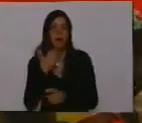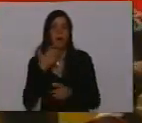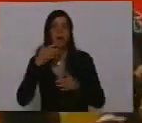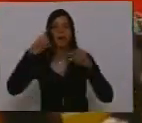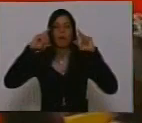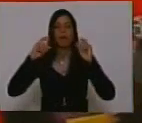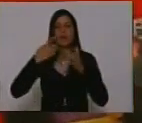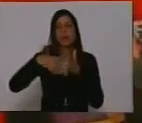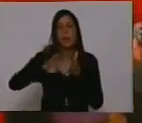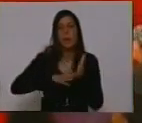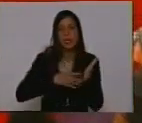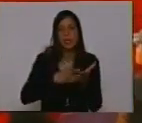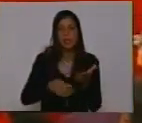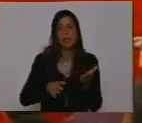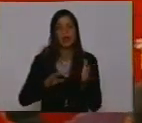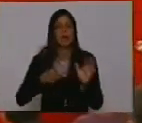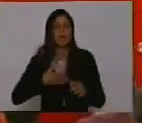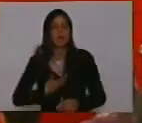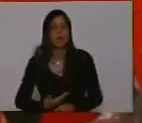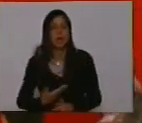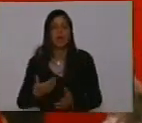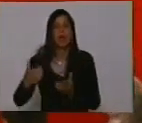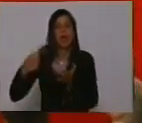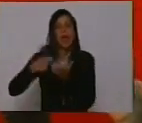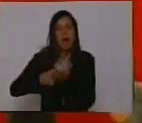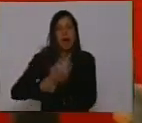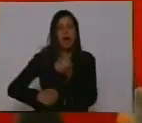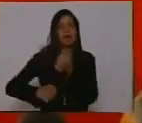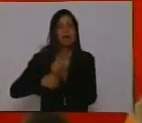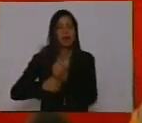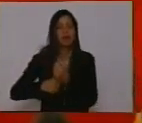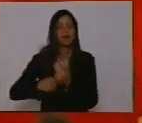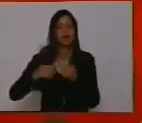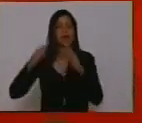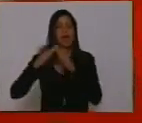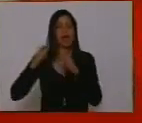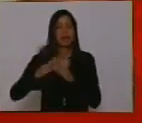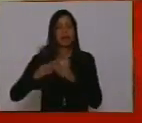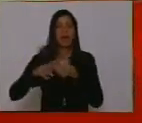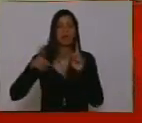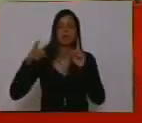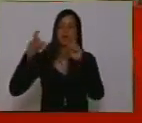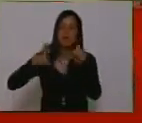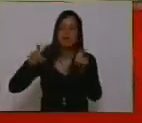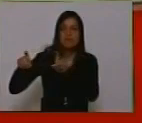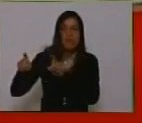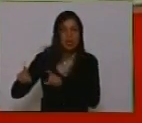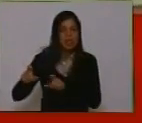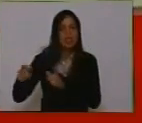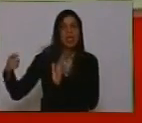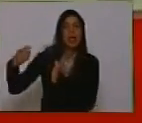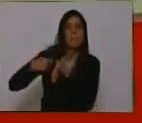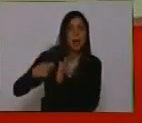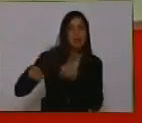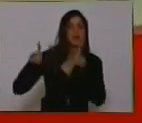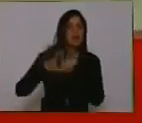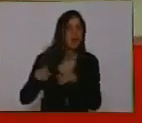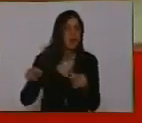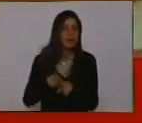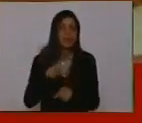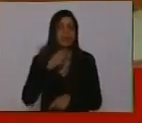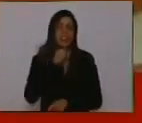de matemática puede apoyar o puede pagar su vivienda dando clase. ¿Quién dijo que no lo puede hacer? Nosotros